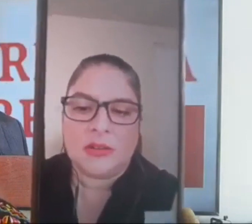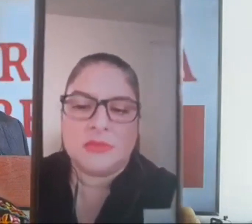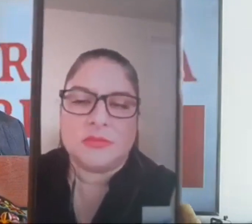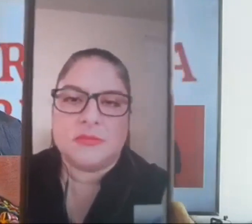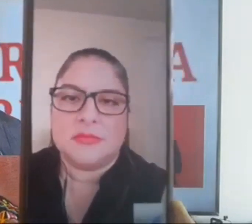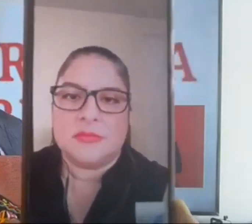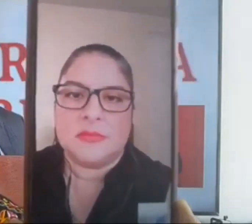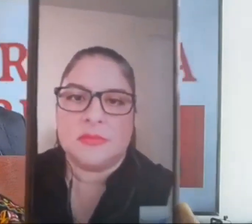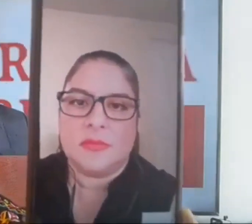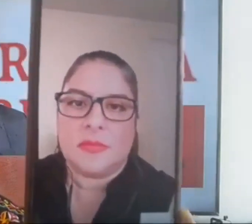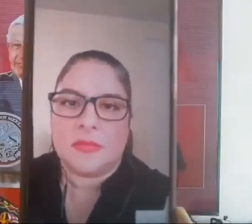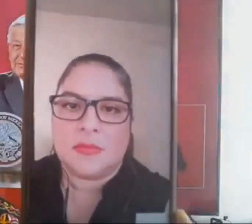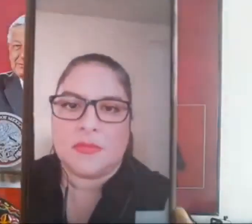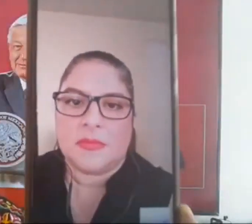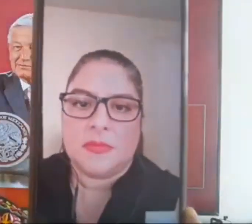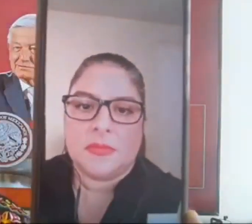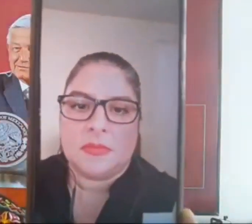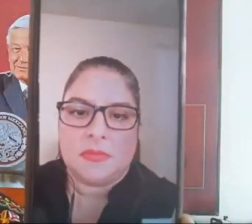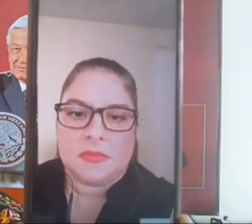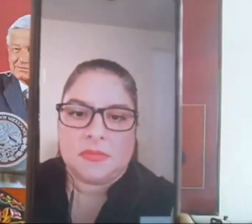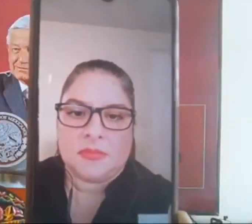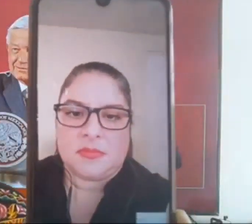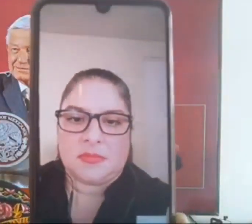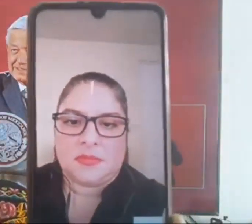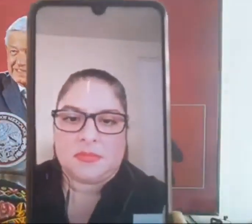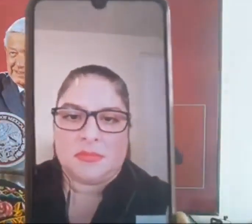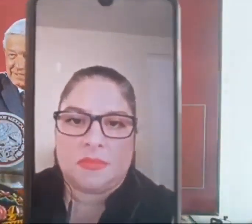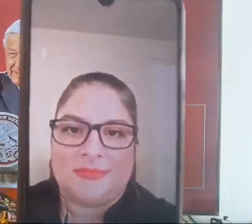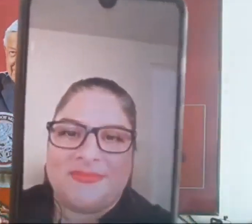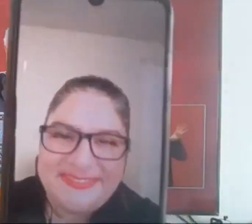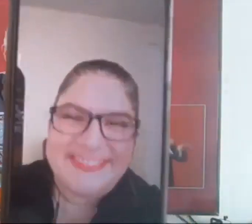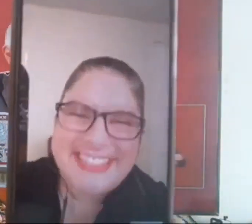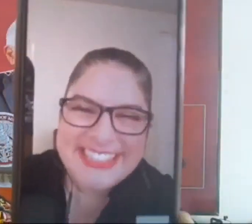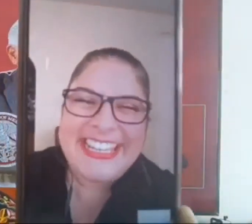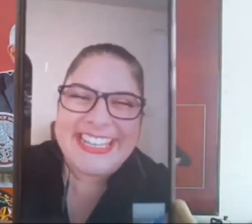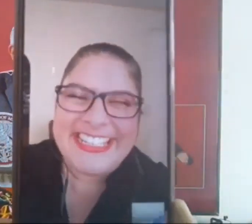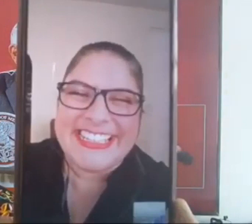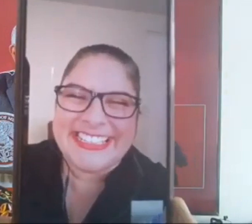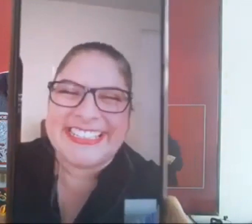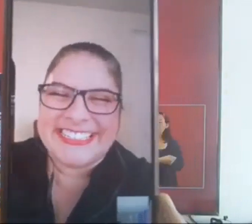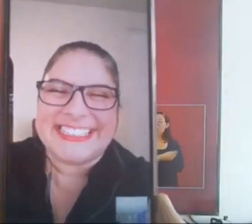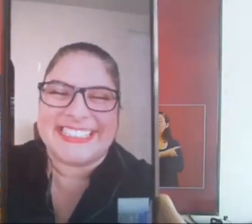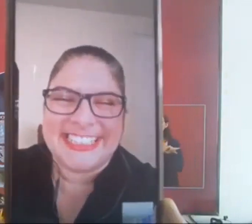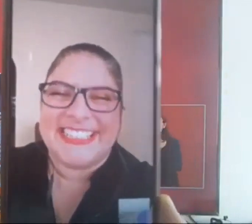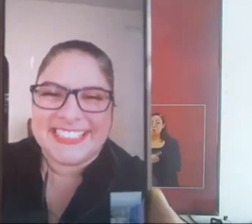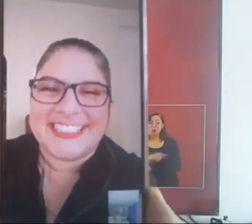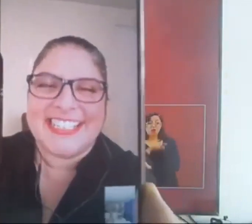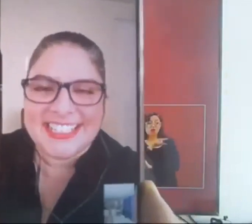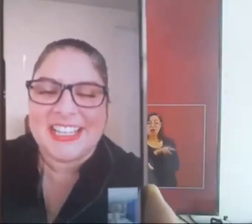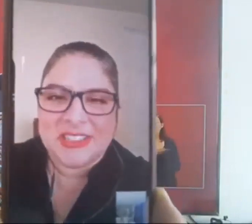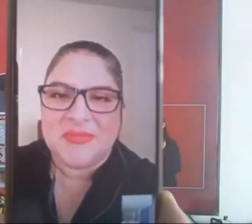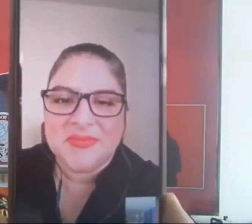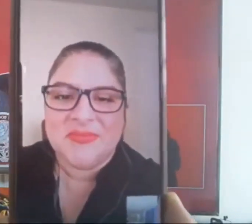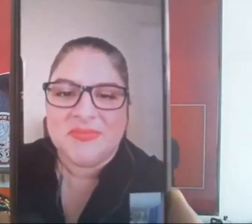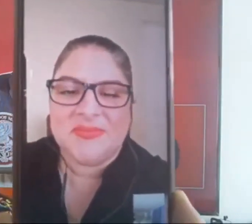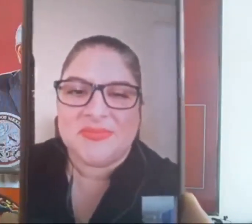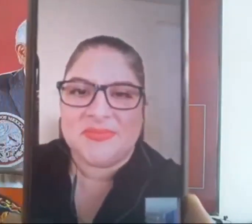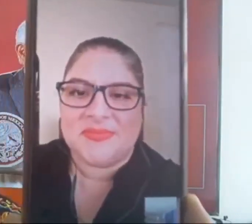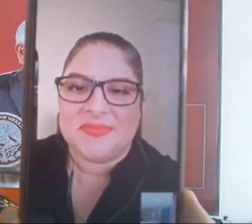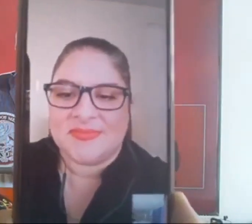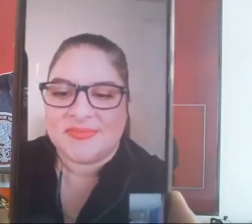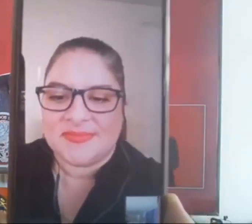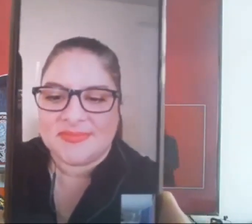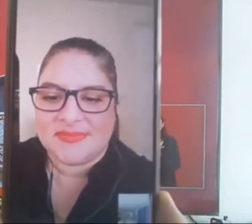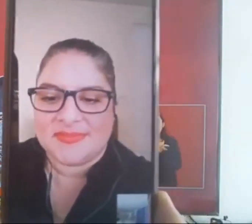le haya... Claro. Ahora sí que le dio una patiza, como le puse yo ayer, ¿no? Al gobernador. Sí. Y entonces,